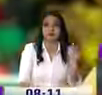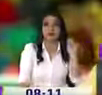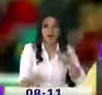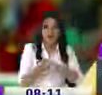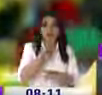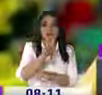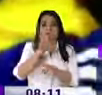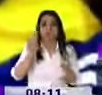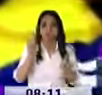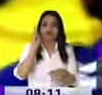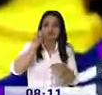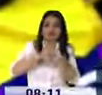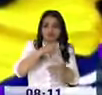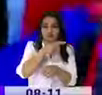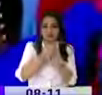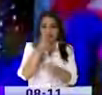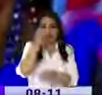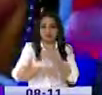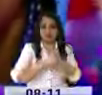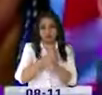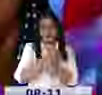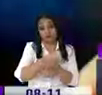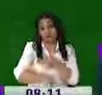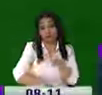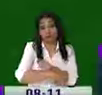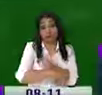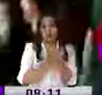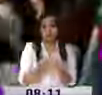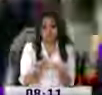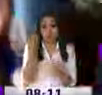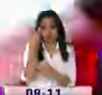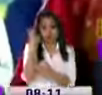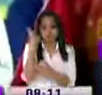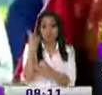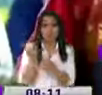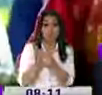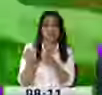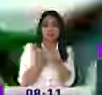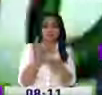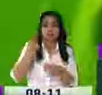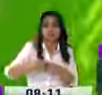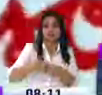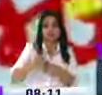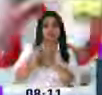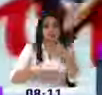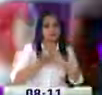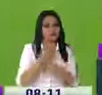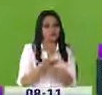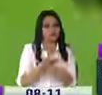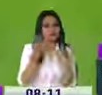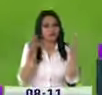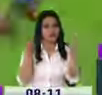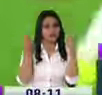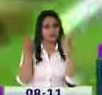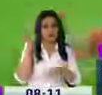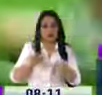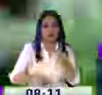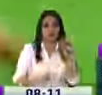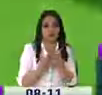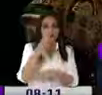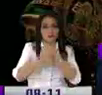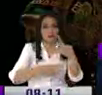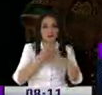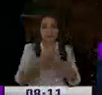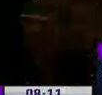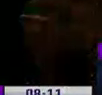cupos que otorga FIFA. Por ahora el mundo cuenta ya con 17 selecciones que vivirán esta experiencia inolvidable en un nuevo Mundial.